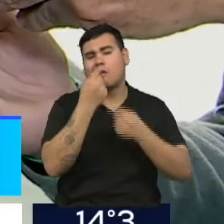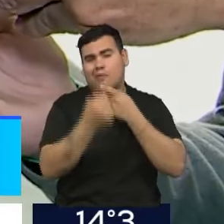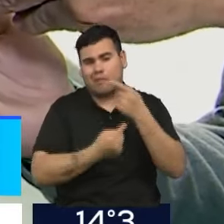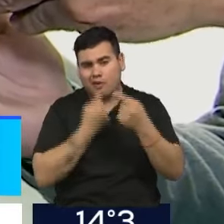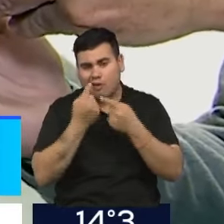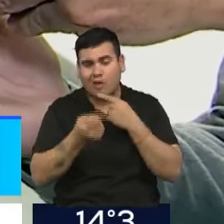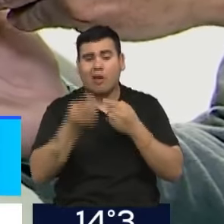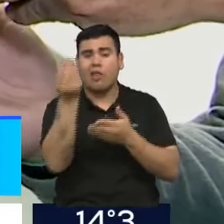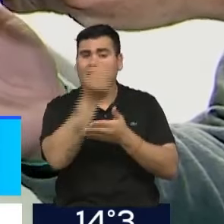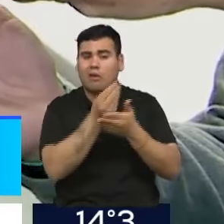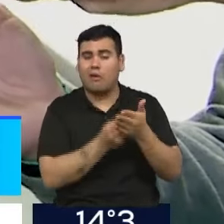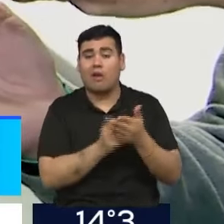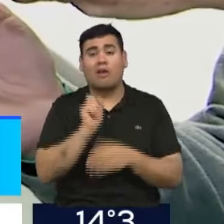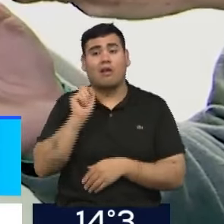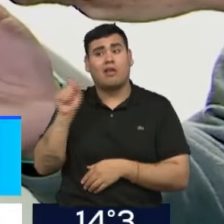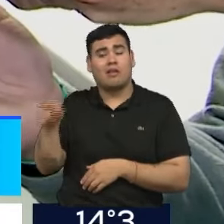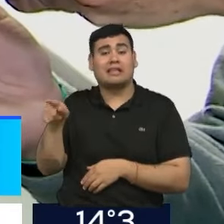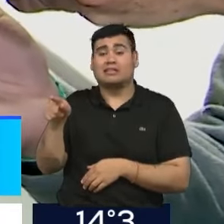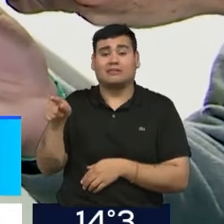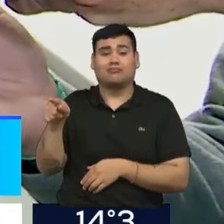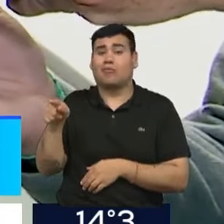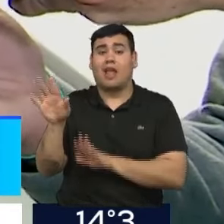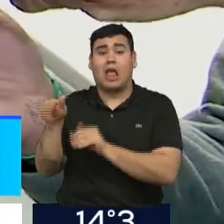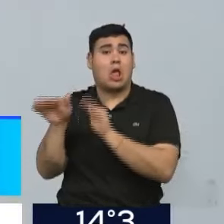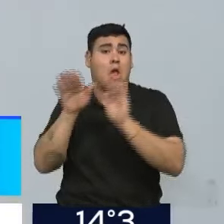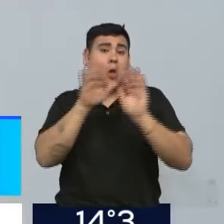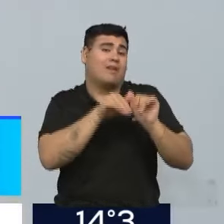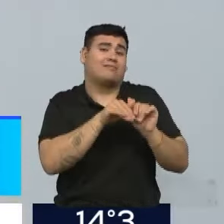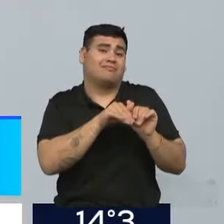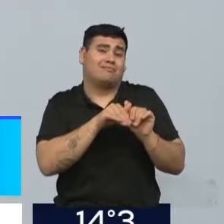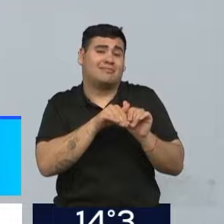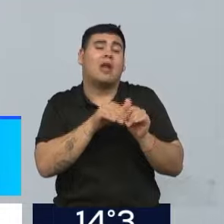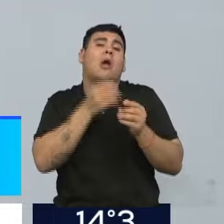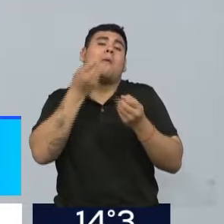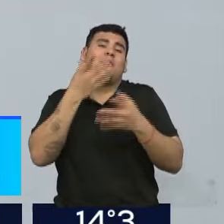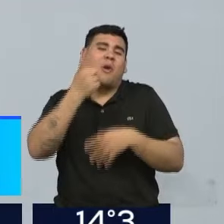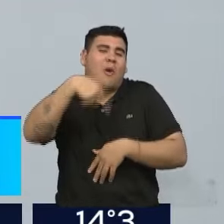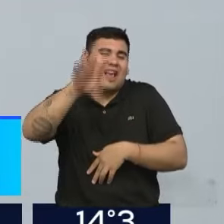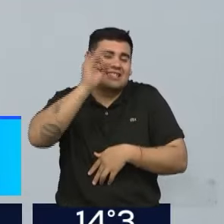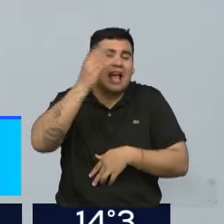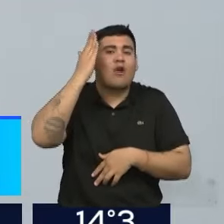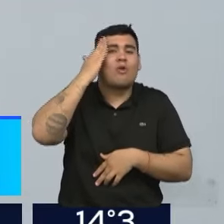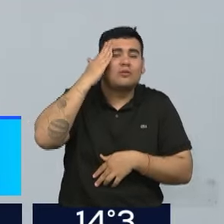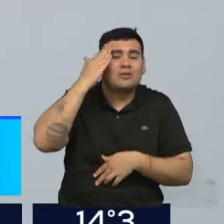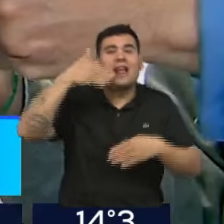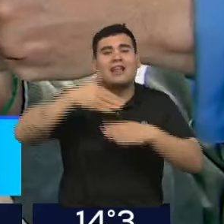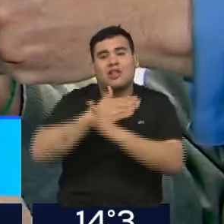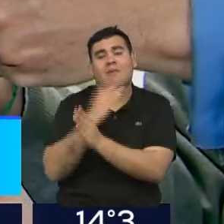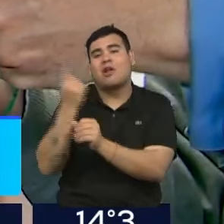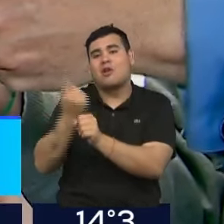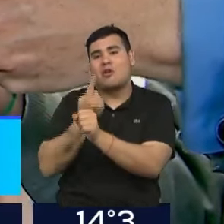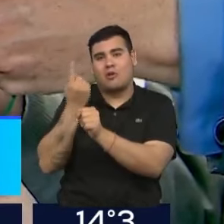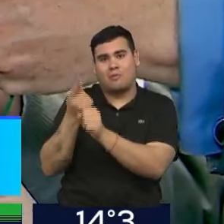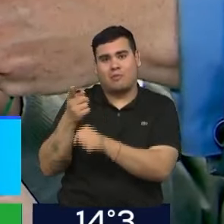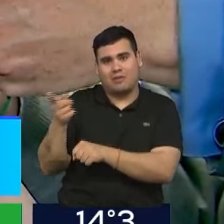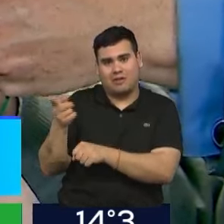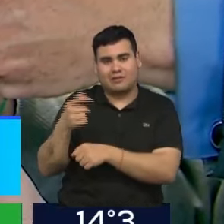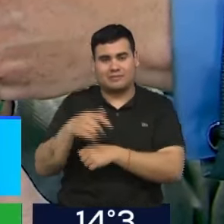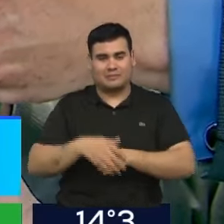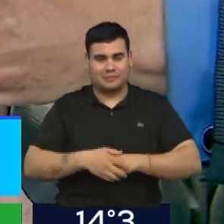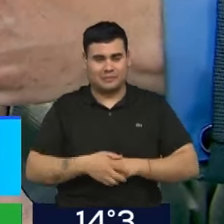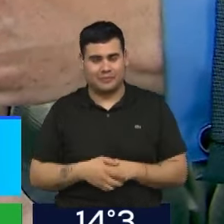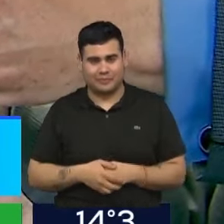de dibujos. Bueno, los imputados lamentablemente por cuestiones idiomáticas y socioculturales no las pudieron completar. Acá lo dejó muy